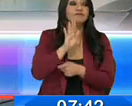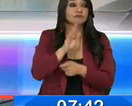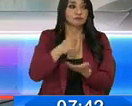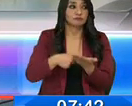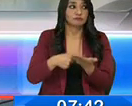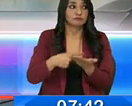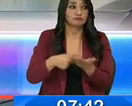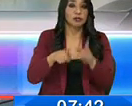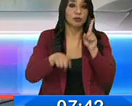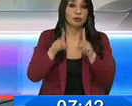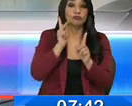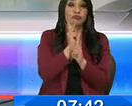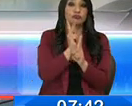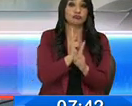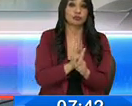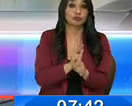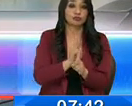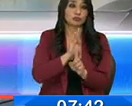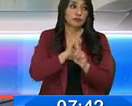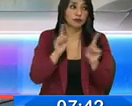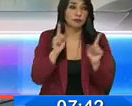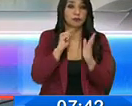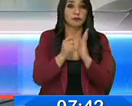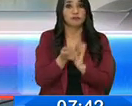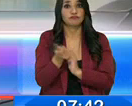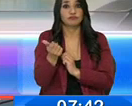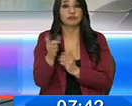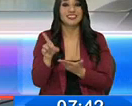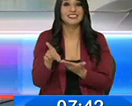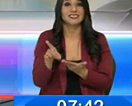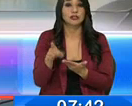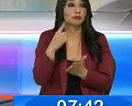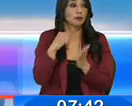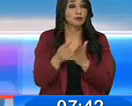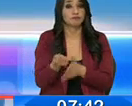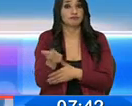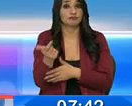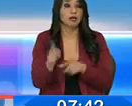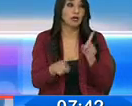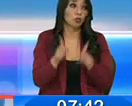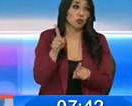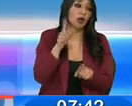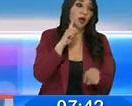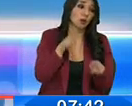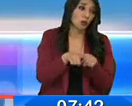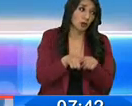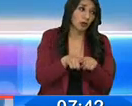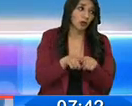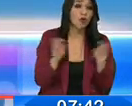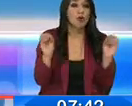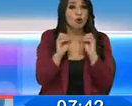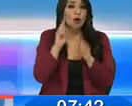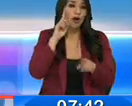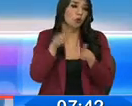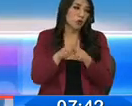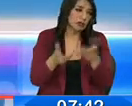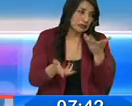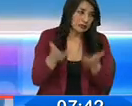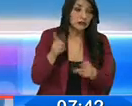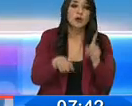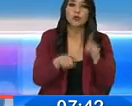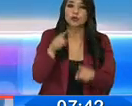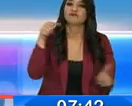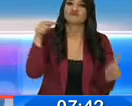porque hay varios puntos de vista. El tema de la eliminación de distritos, por ejemplo, hay algunos que lo apuntan. No hay consenso. Hay algunos que apuntan